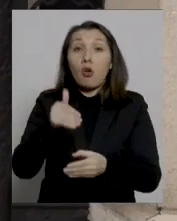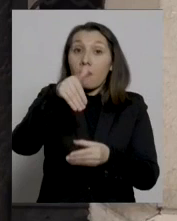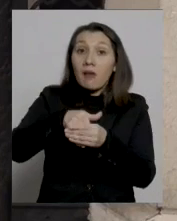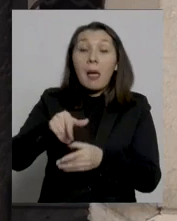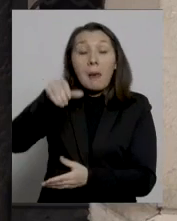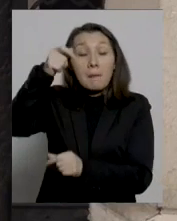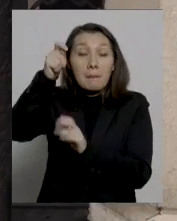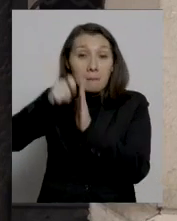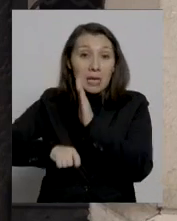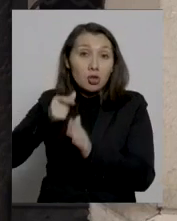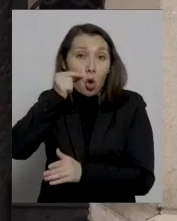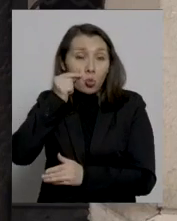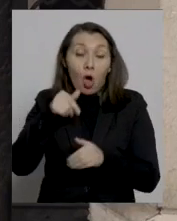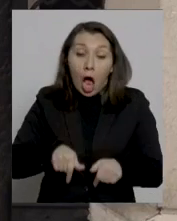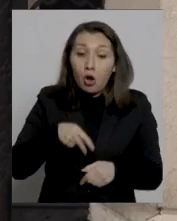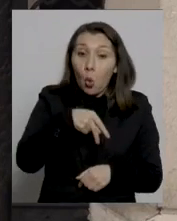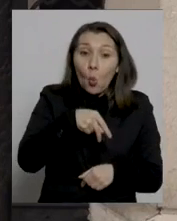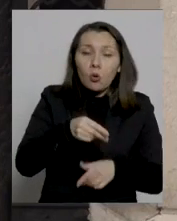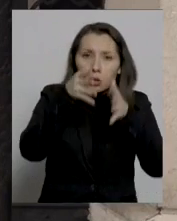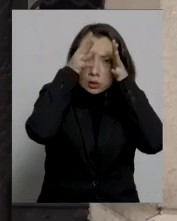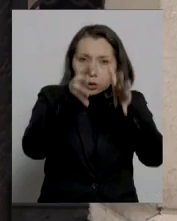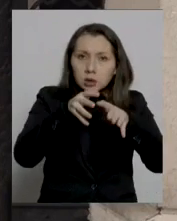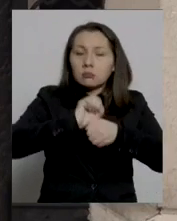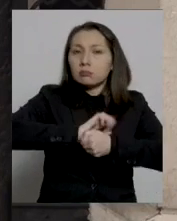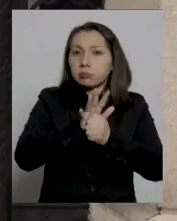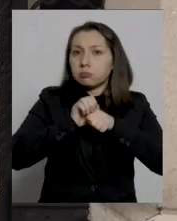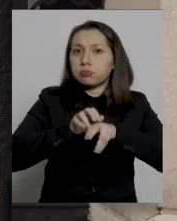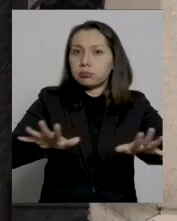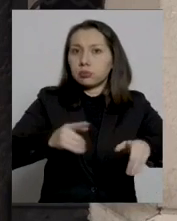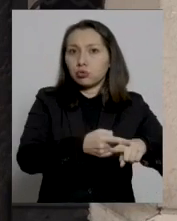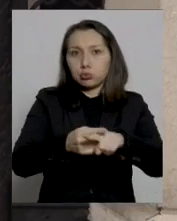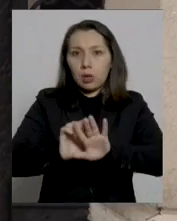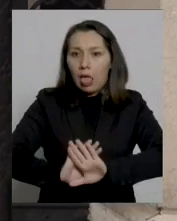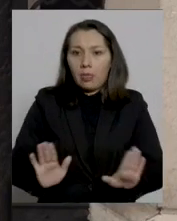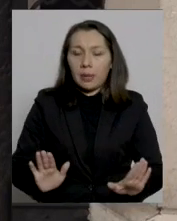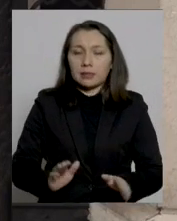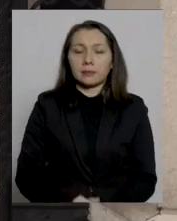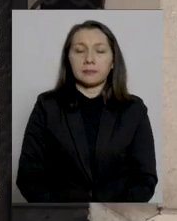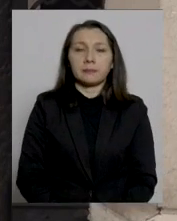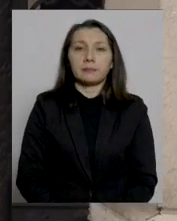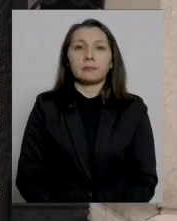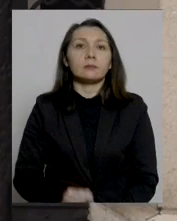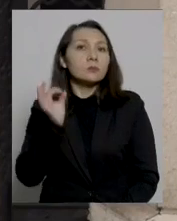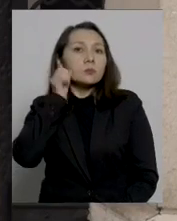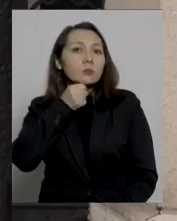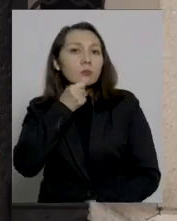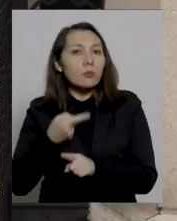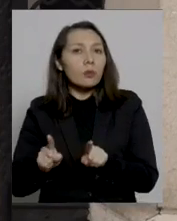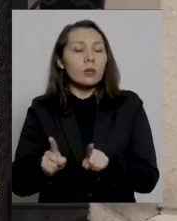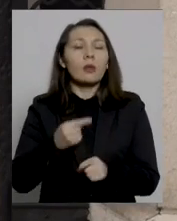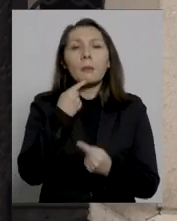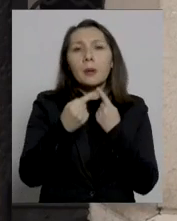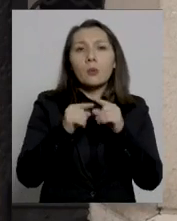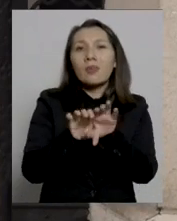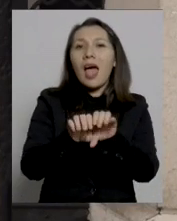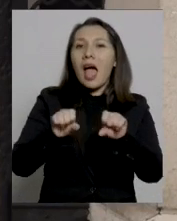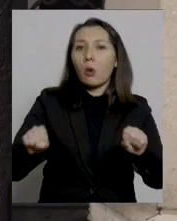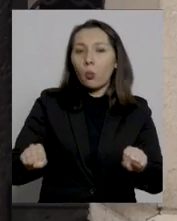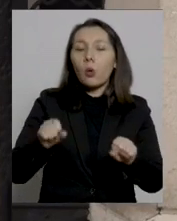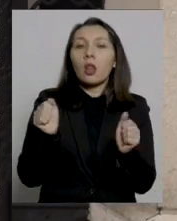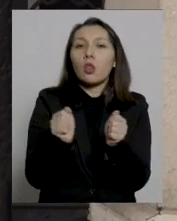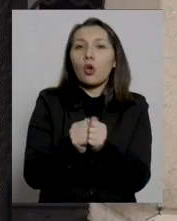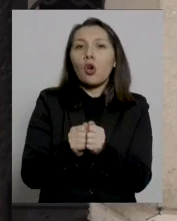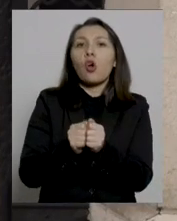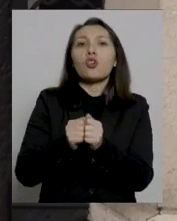mes de octubre, estamos en junio y hoy día la prioridad es la pandemia sanitaria y social. Ministro, quería preguntarle respecto al acuerdo al que se llegó